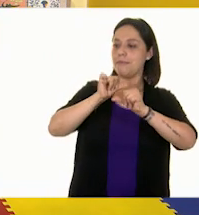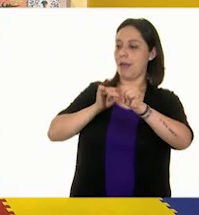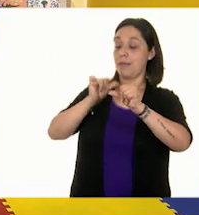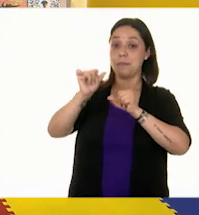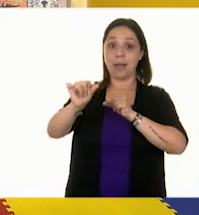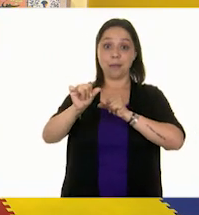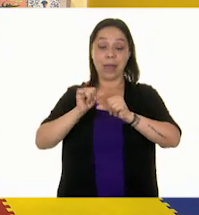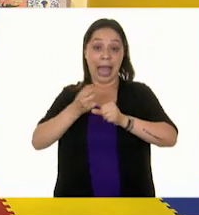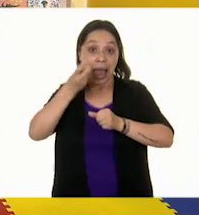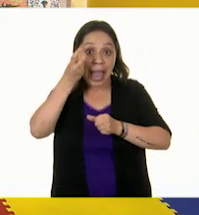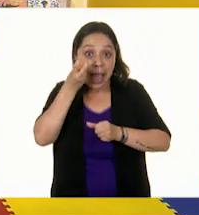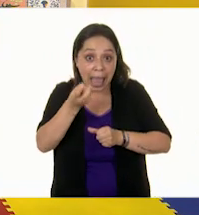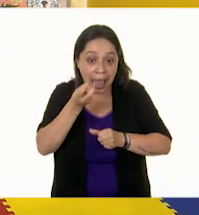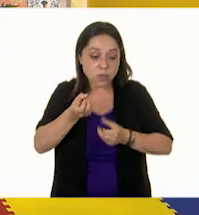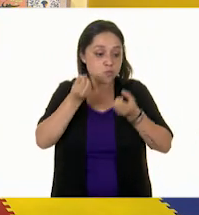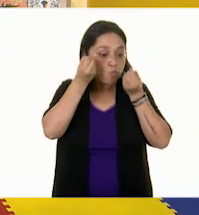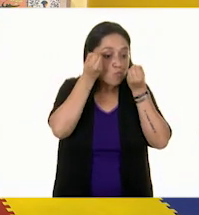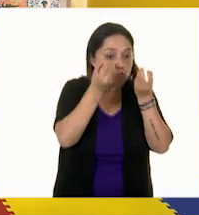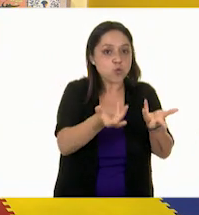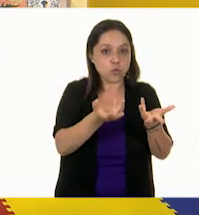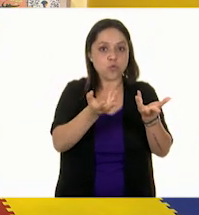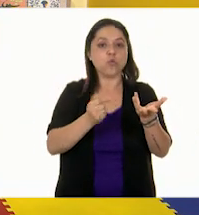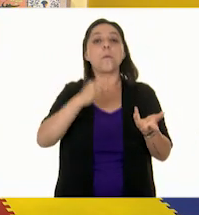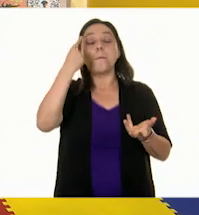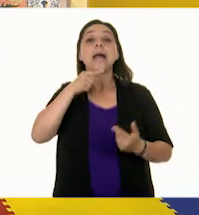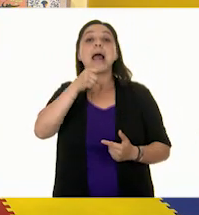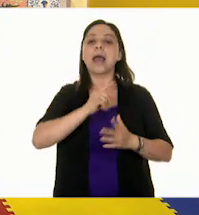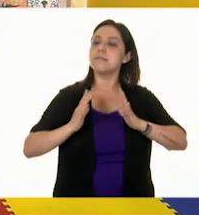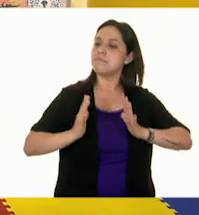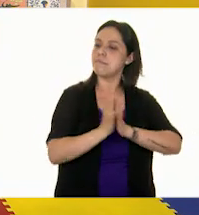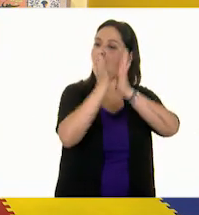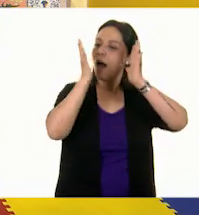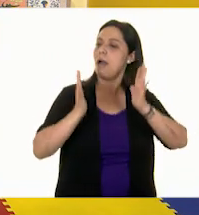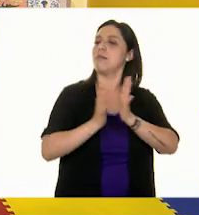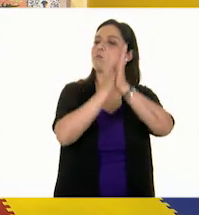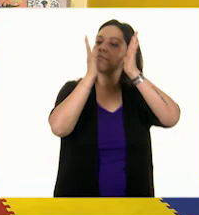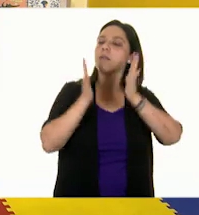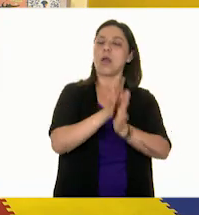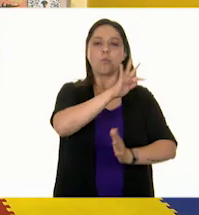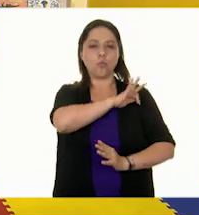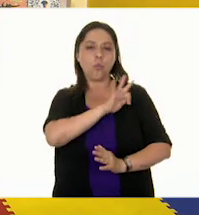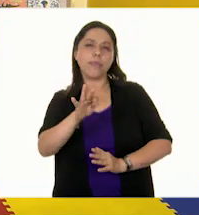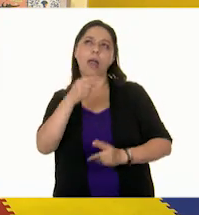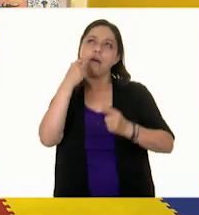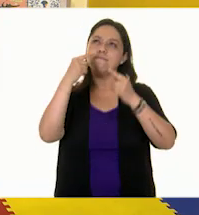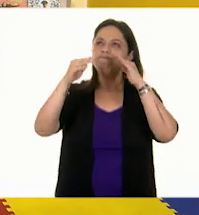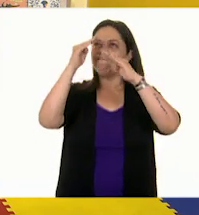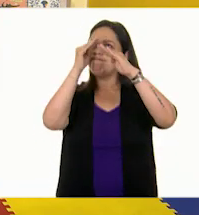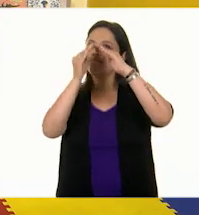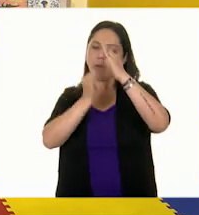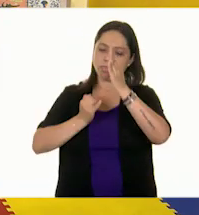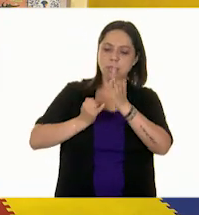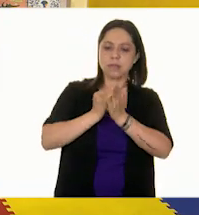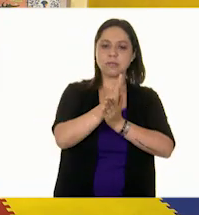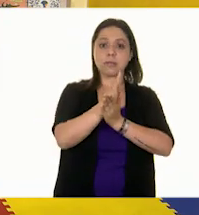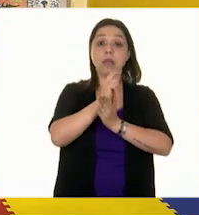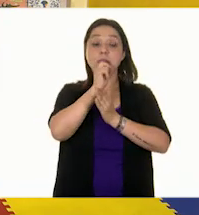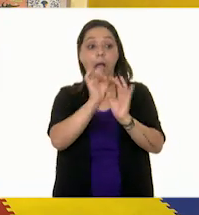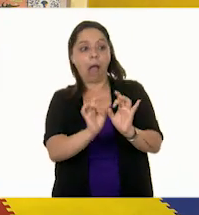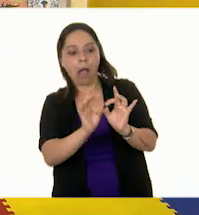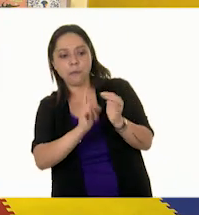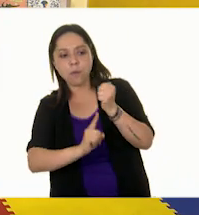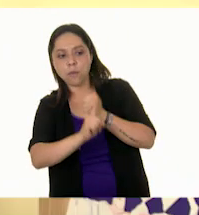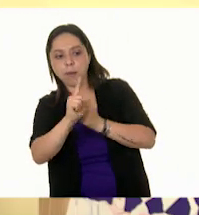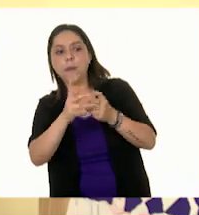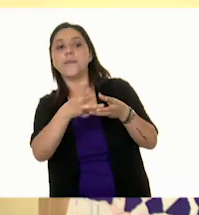oportunidades para favorecer su capacidad de participar, decidir, resolver problemas e